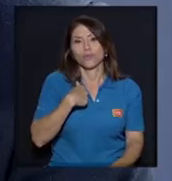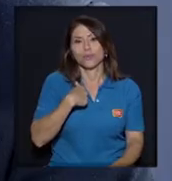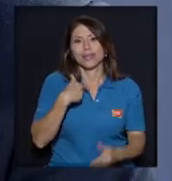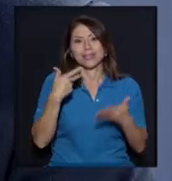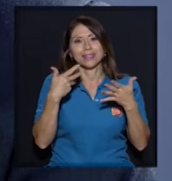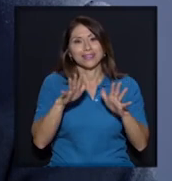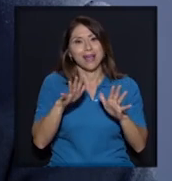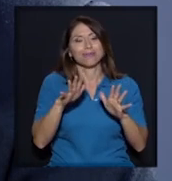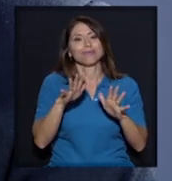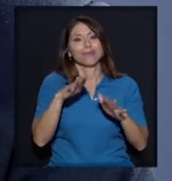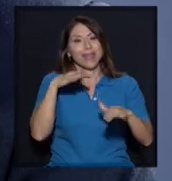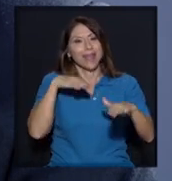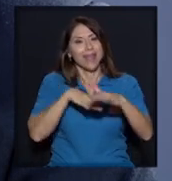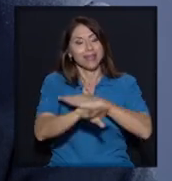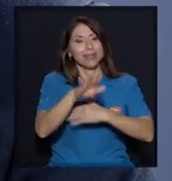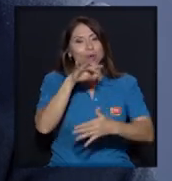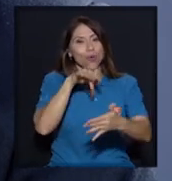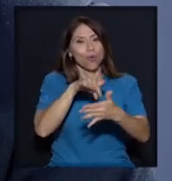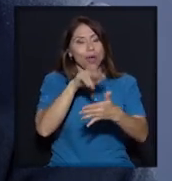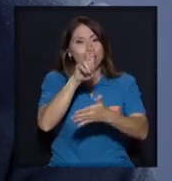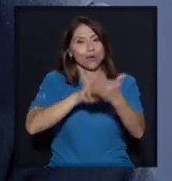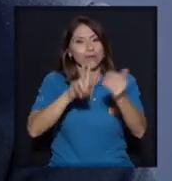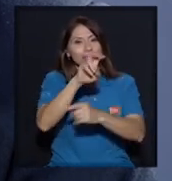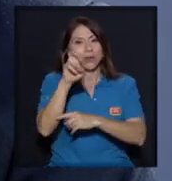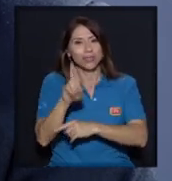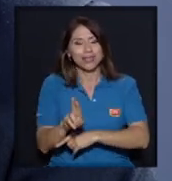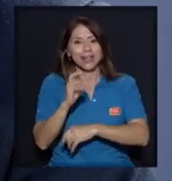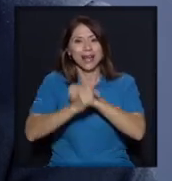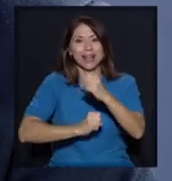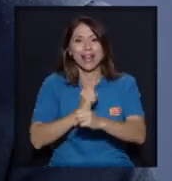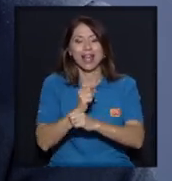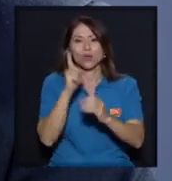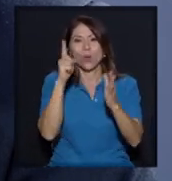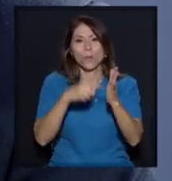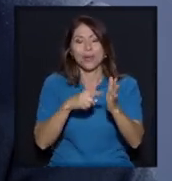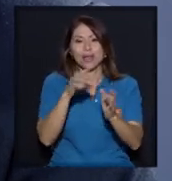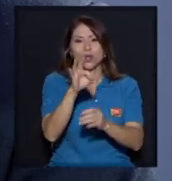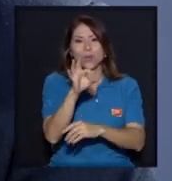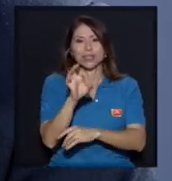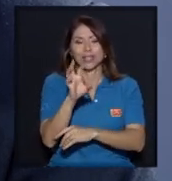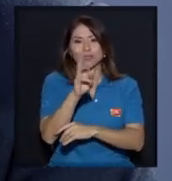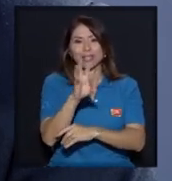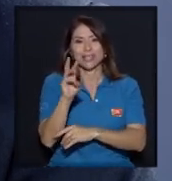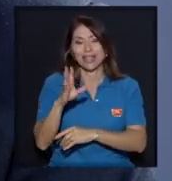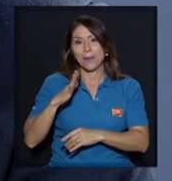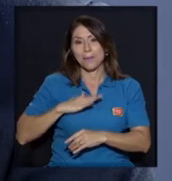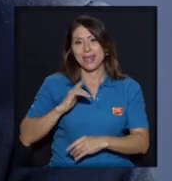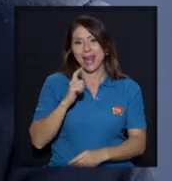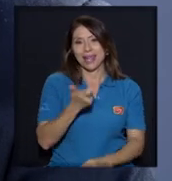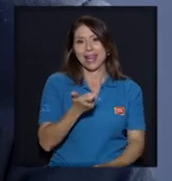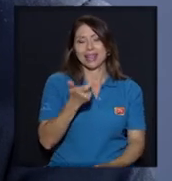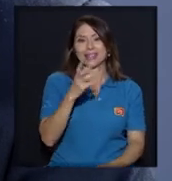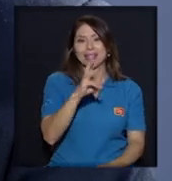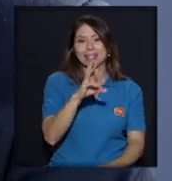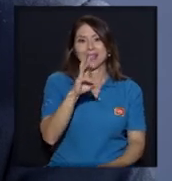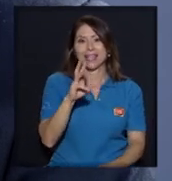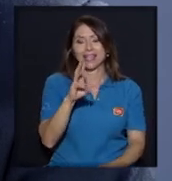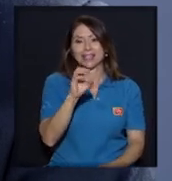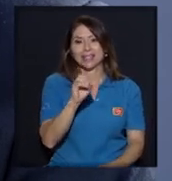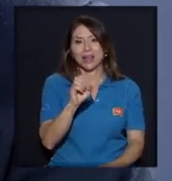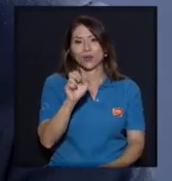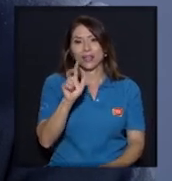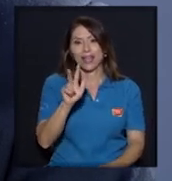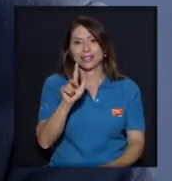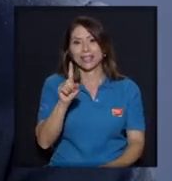llego a la Universidad de Costa Rica, en 1966, yo tengo el carnet 660318, de manera